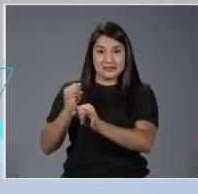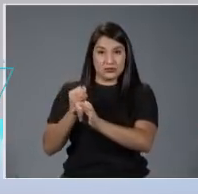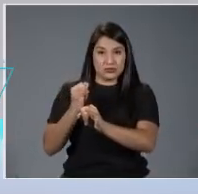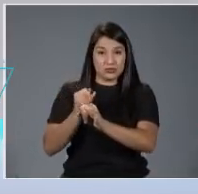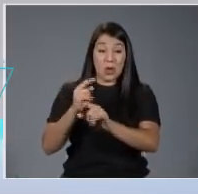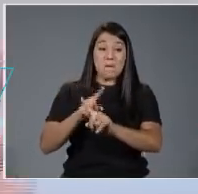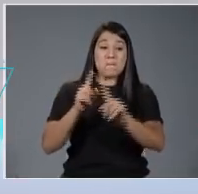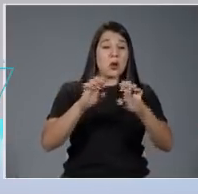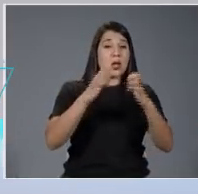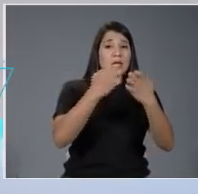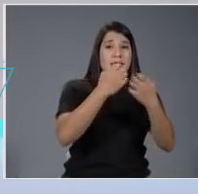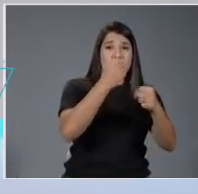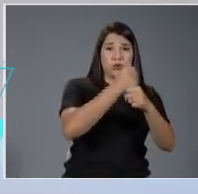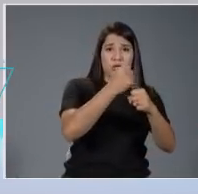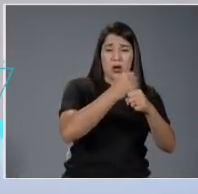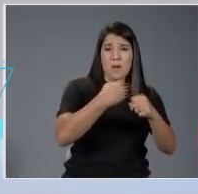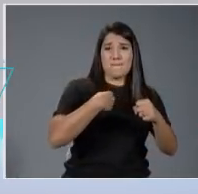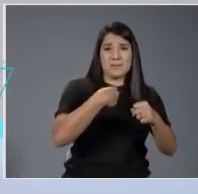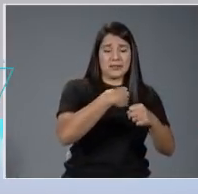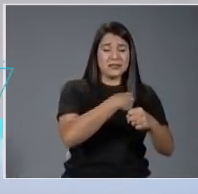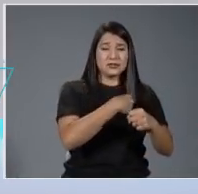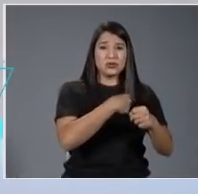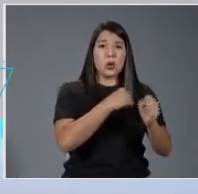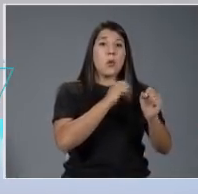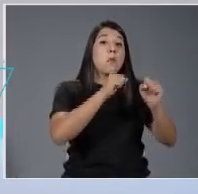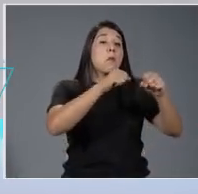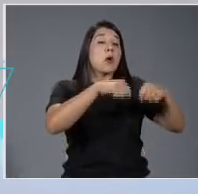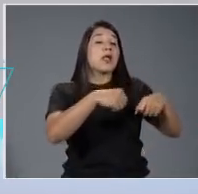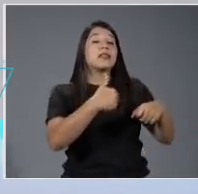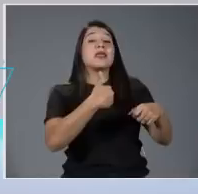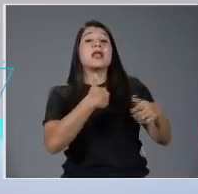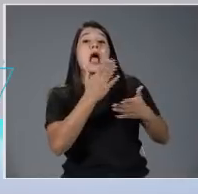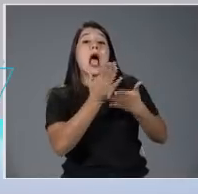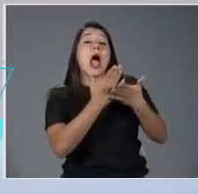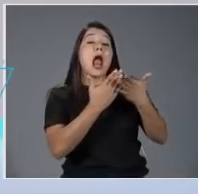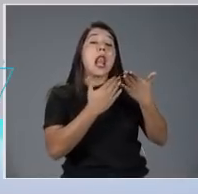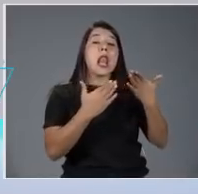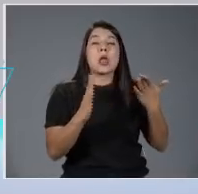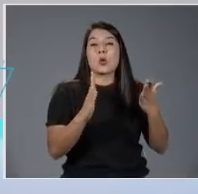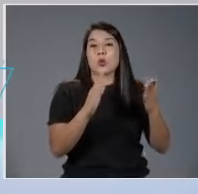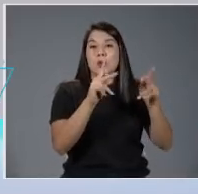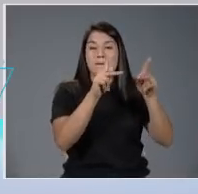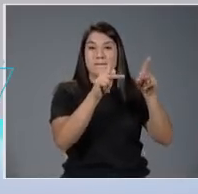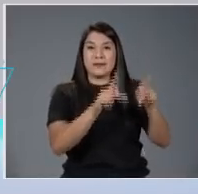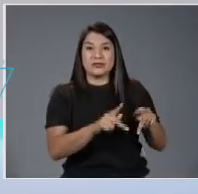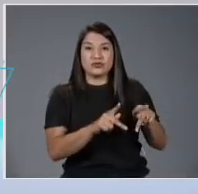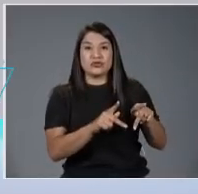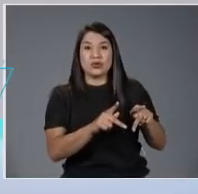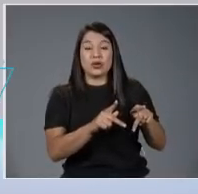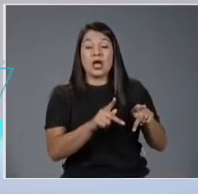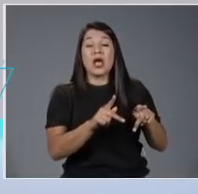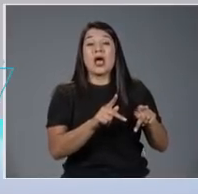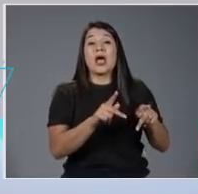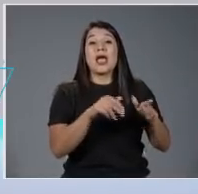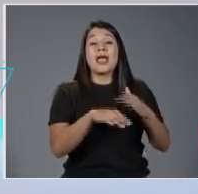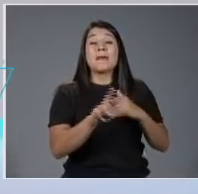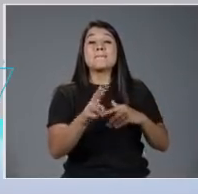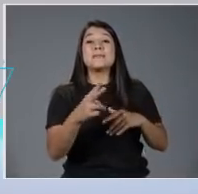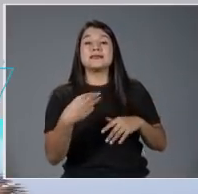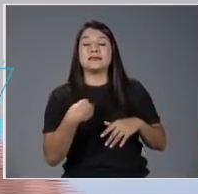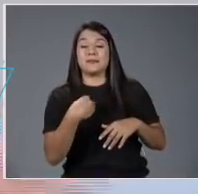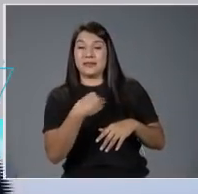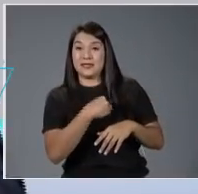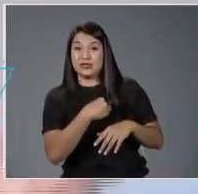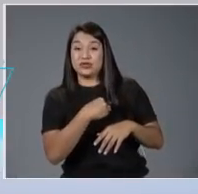en realidad a nivel de ministros, pudiera tener algún elemento de presencia en los viceministros, pero a nivel de ministros